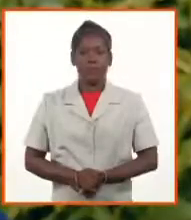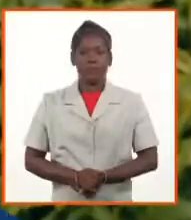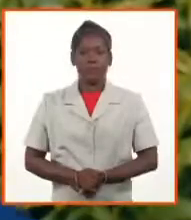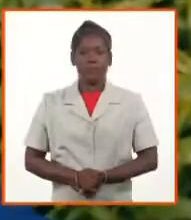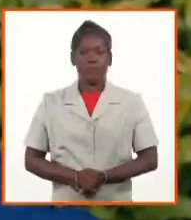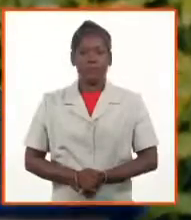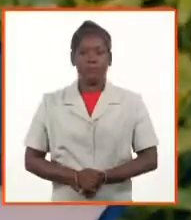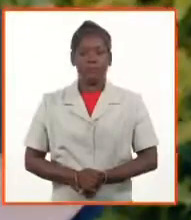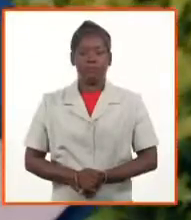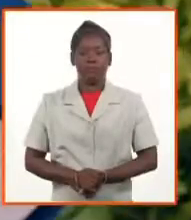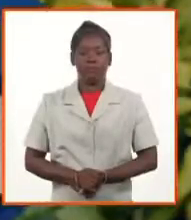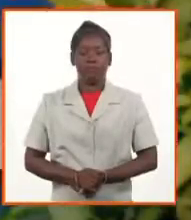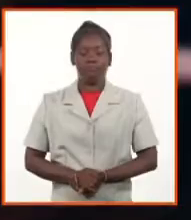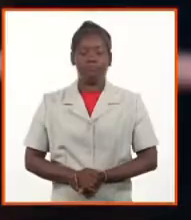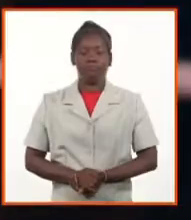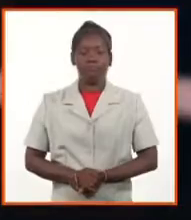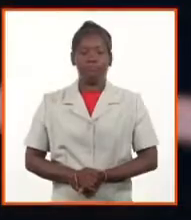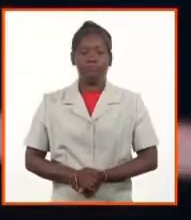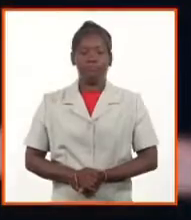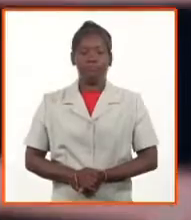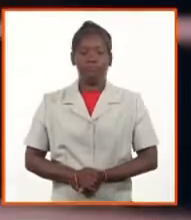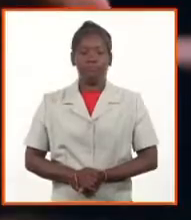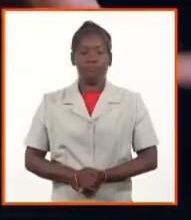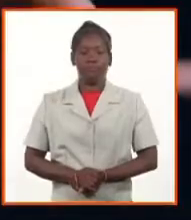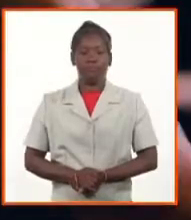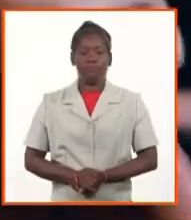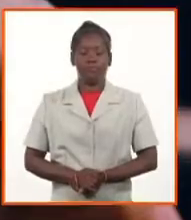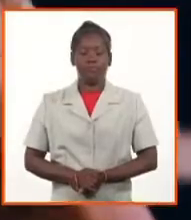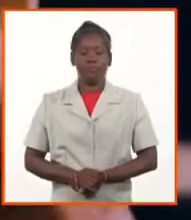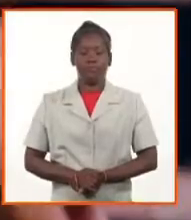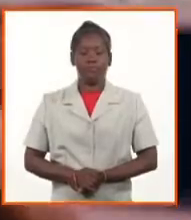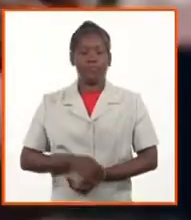Hacerte comprender sobre las cosas del mundo,